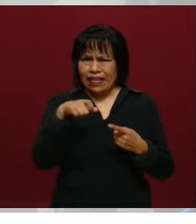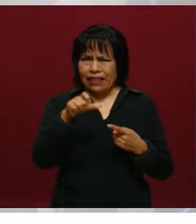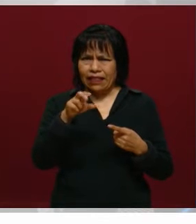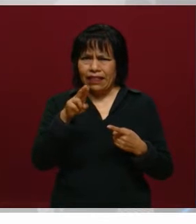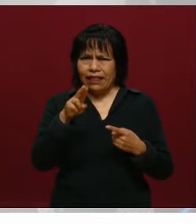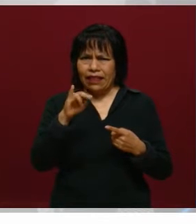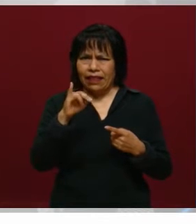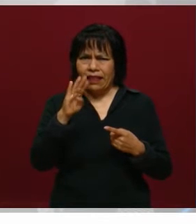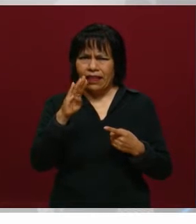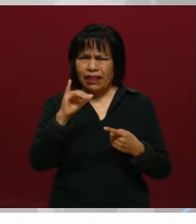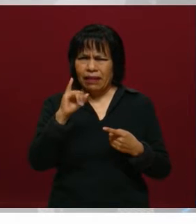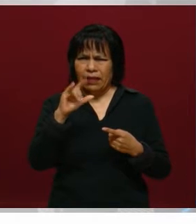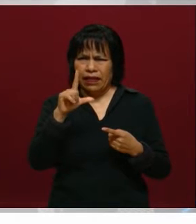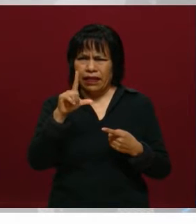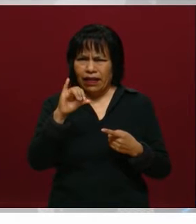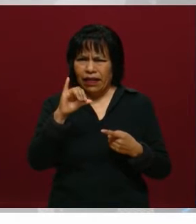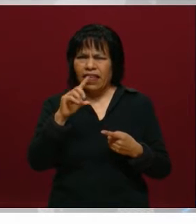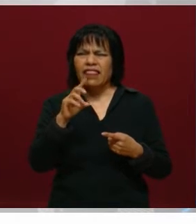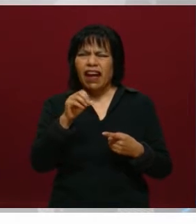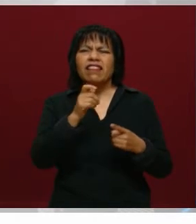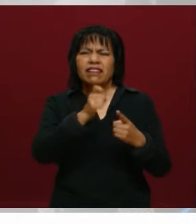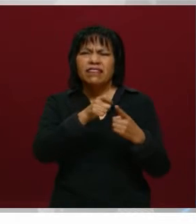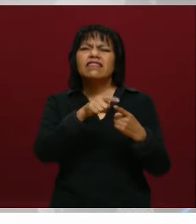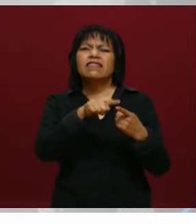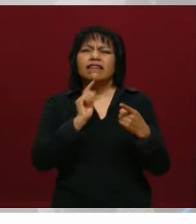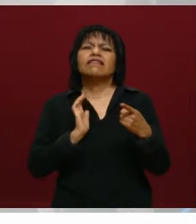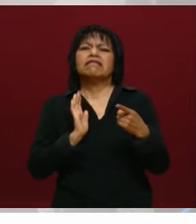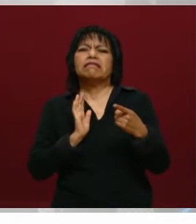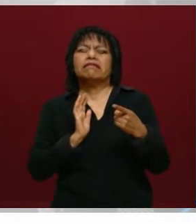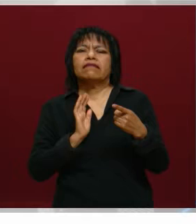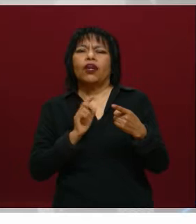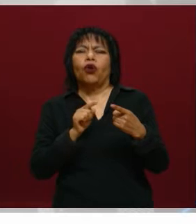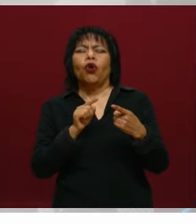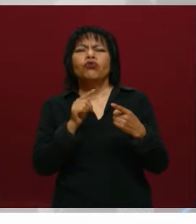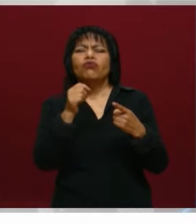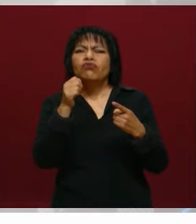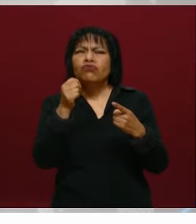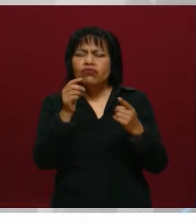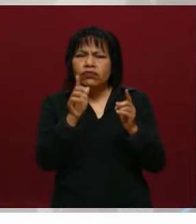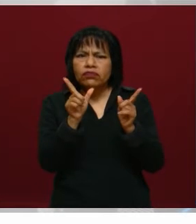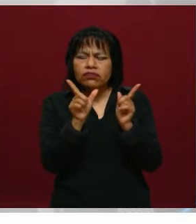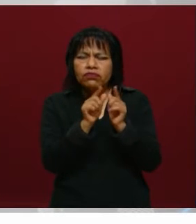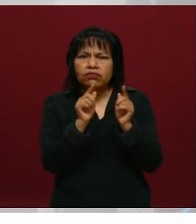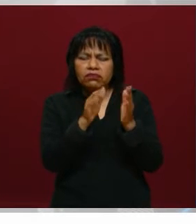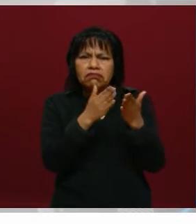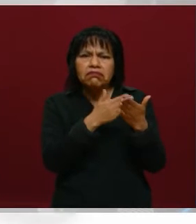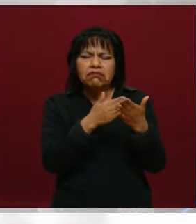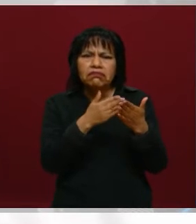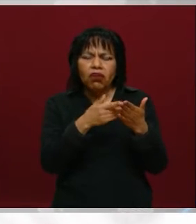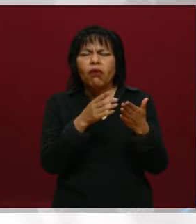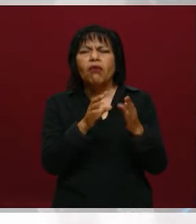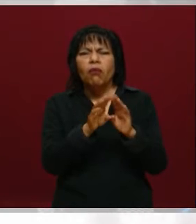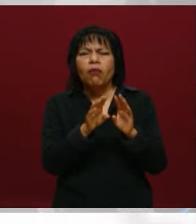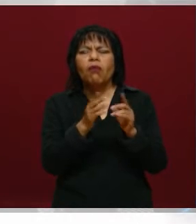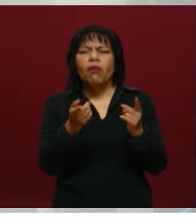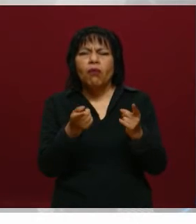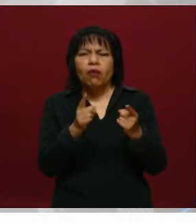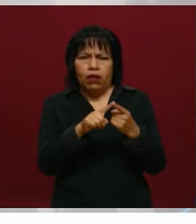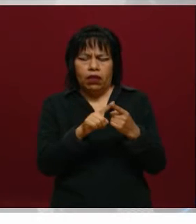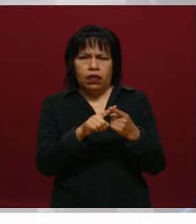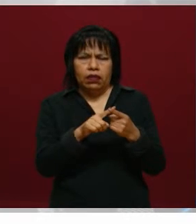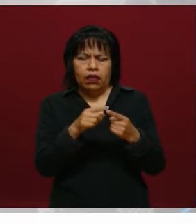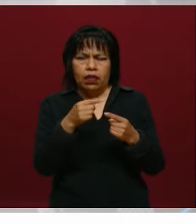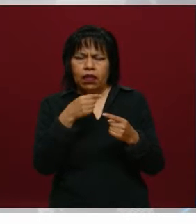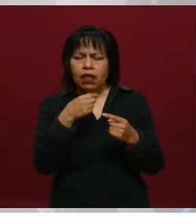bueno que tiene que ver la asequibilidad con un texto un ensayo que se pone en manos de